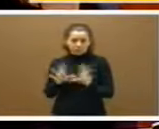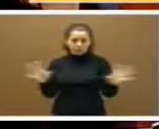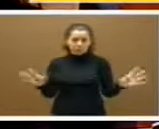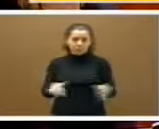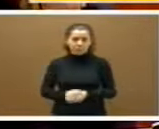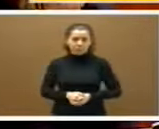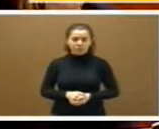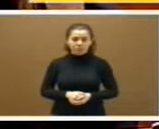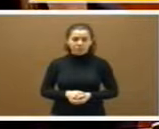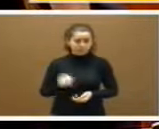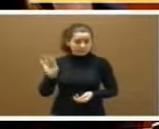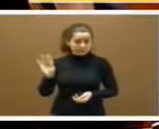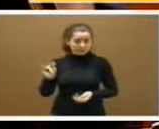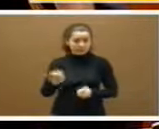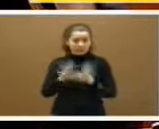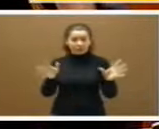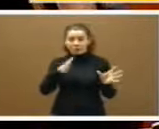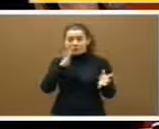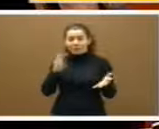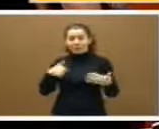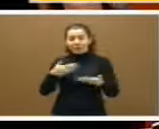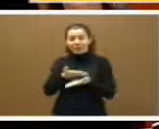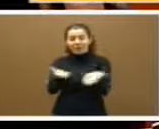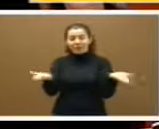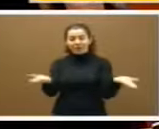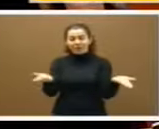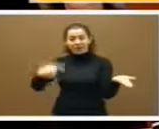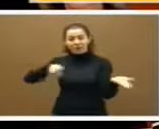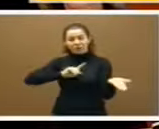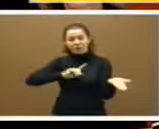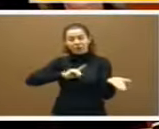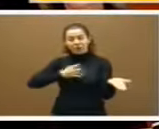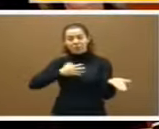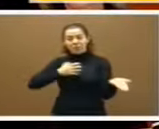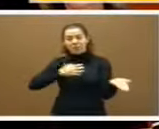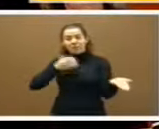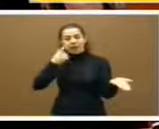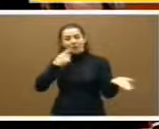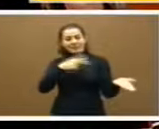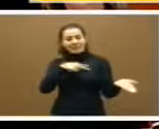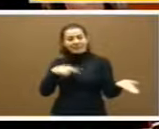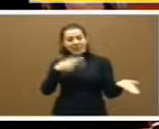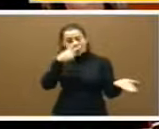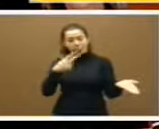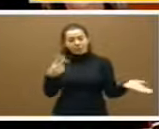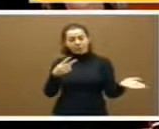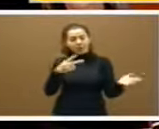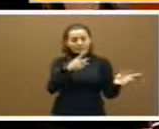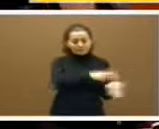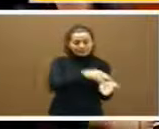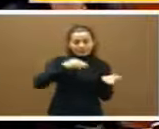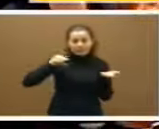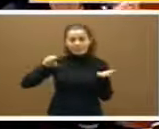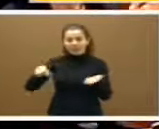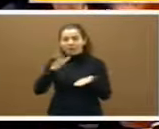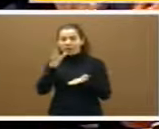por desconfianza, señor portavoz? ¿Cómo vamos a permitir que ustedes sigan quitando dinero de la sanidad pública para los premios Ceres? ¿Cómo vamos a confiar